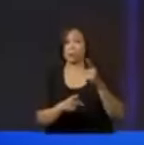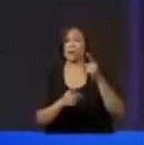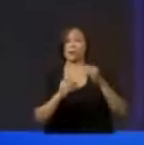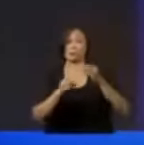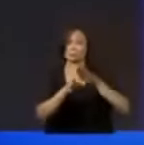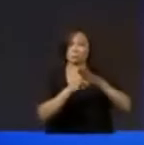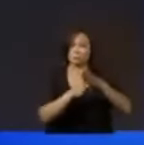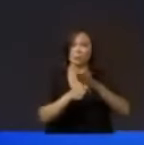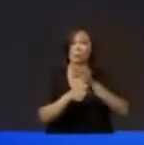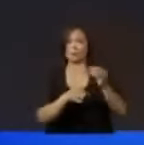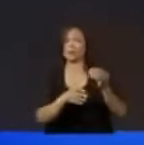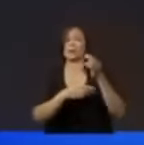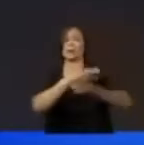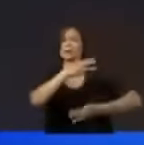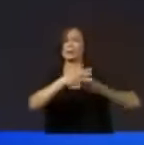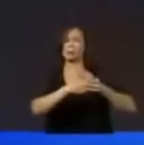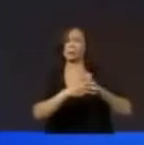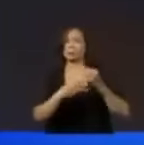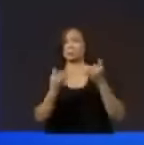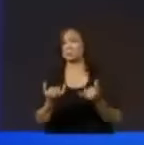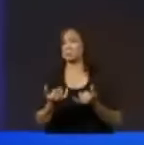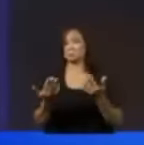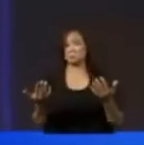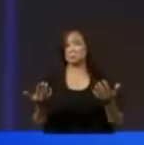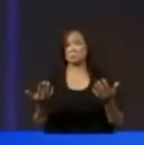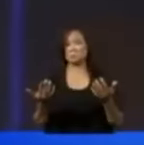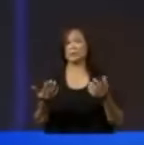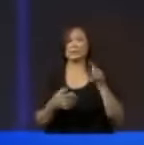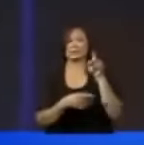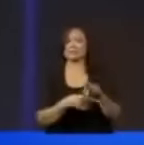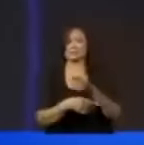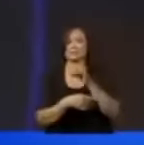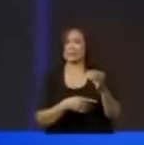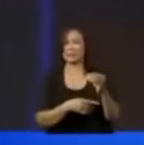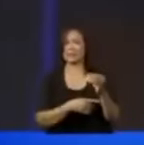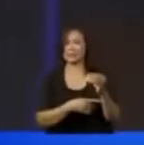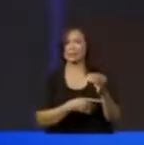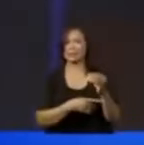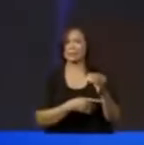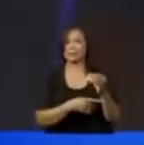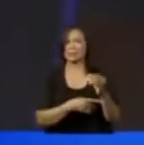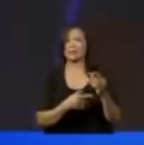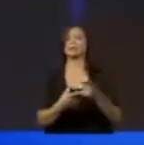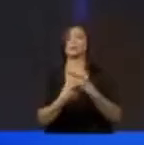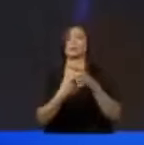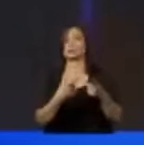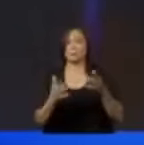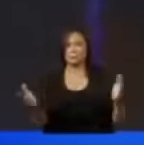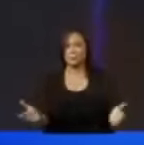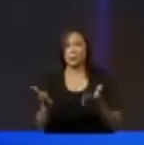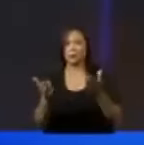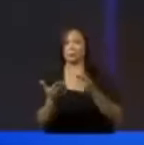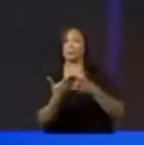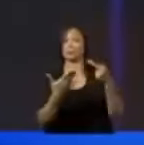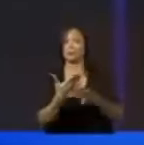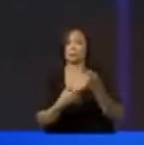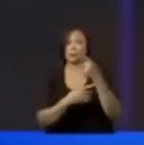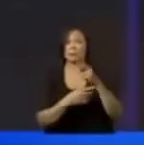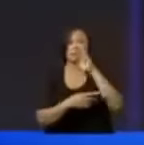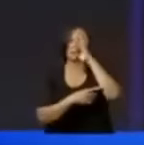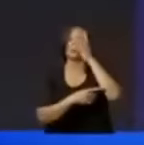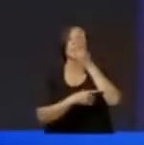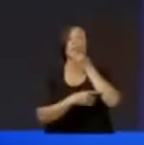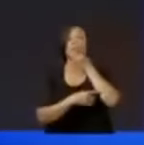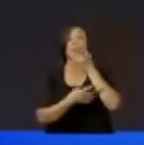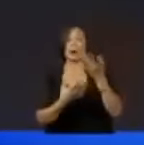las profesiones que el mundo actualmente amerita y necesita. Por eso impulsaremos un plan de una